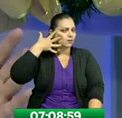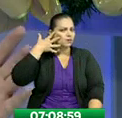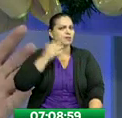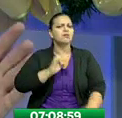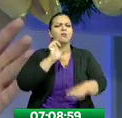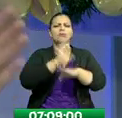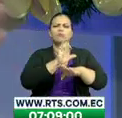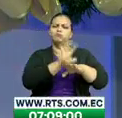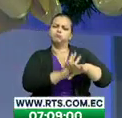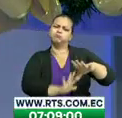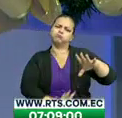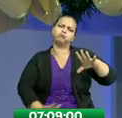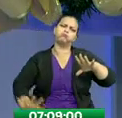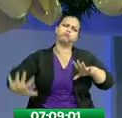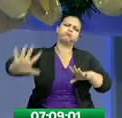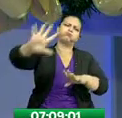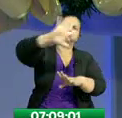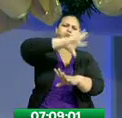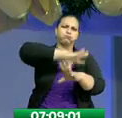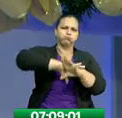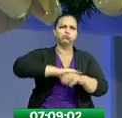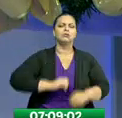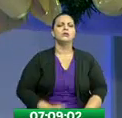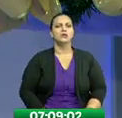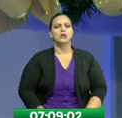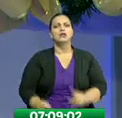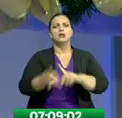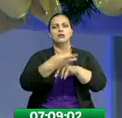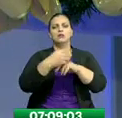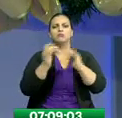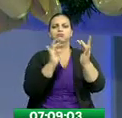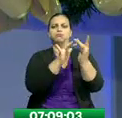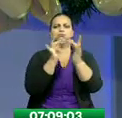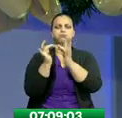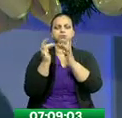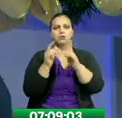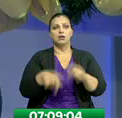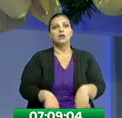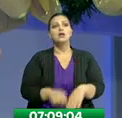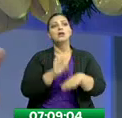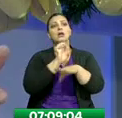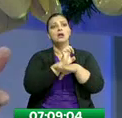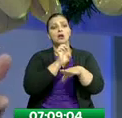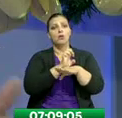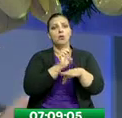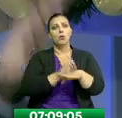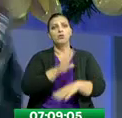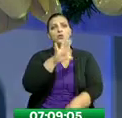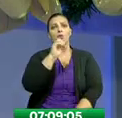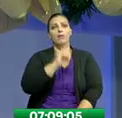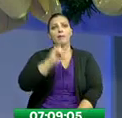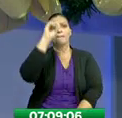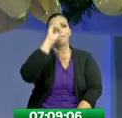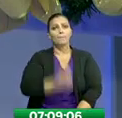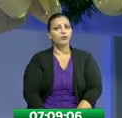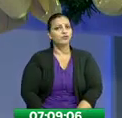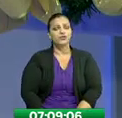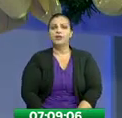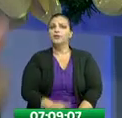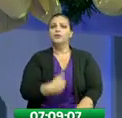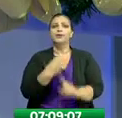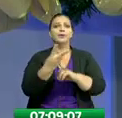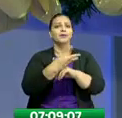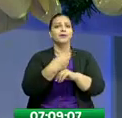absolutamente todo el país. Tenemos un país no conectado casi en el 50%, vamos a ir a la conectividad, vamos a bajar las